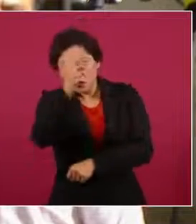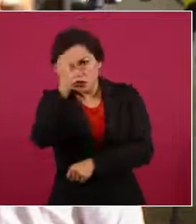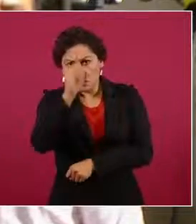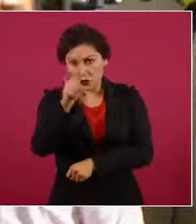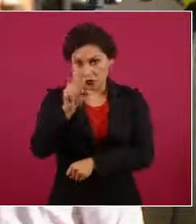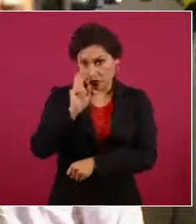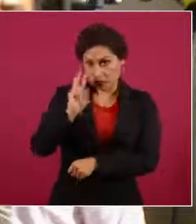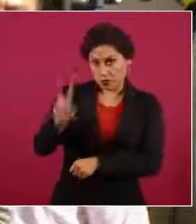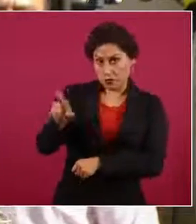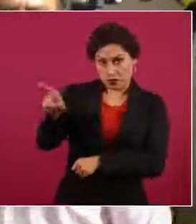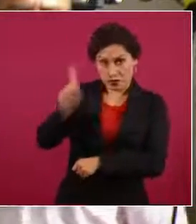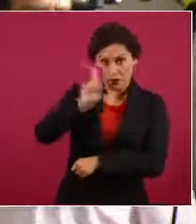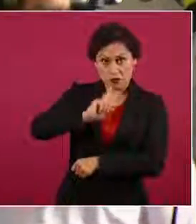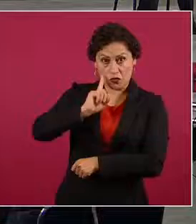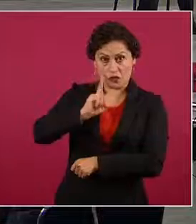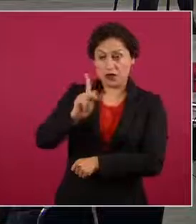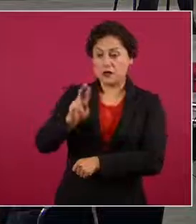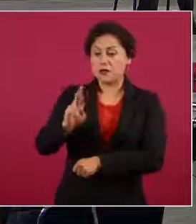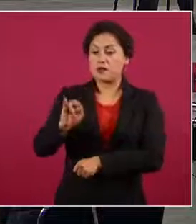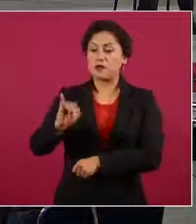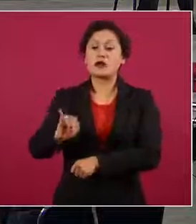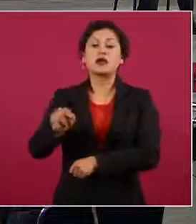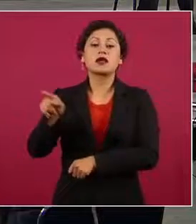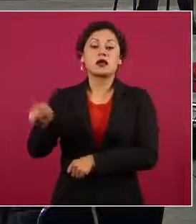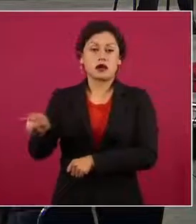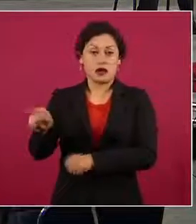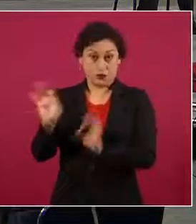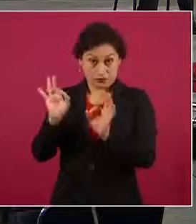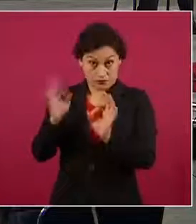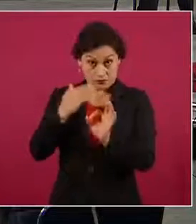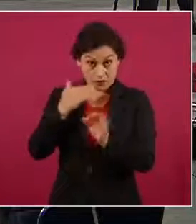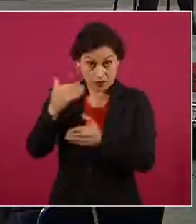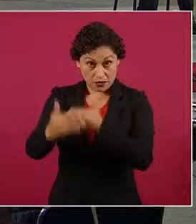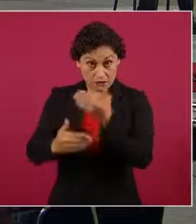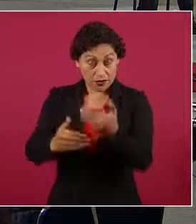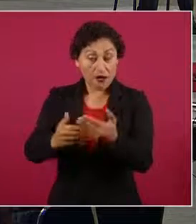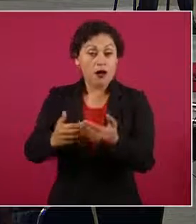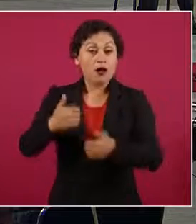la priista Alejandra del Mazo, de Alejandra del Moral?